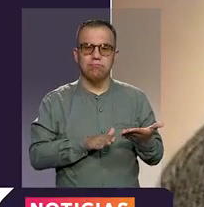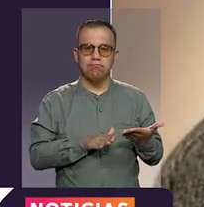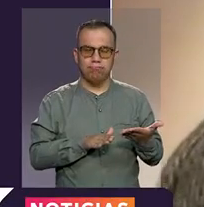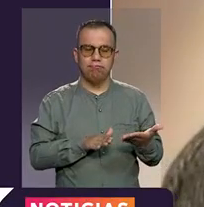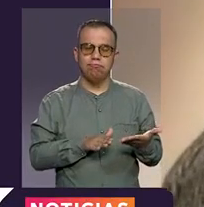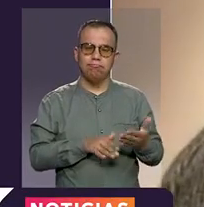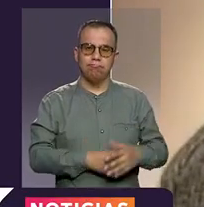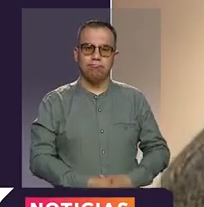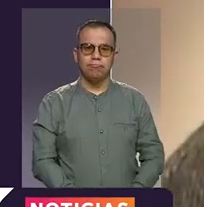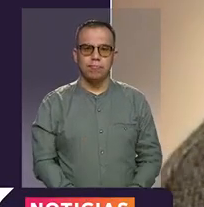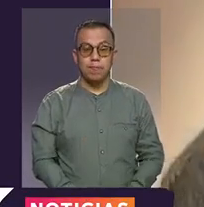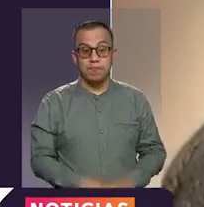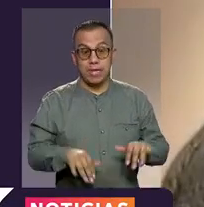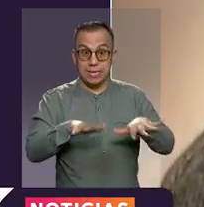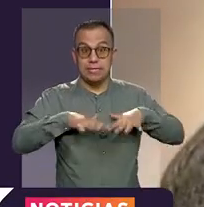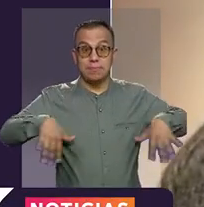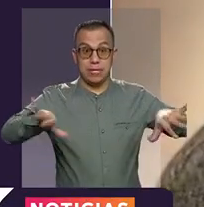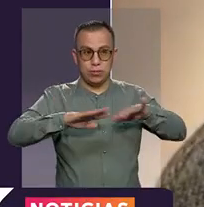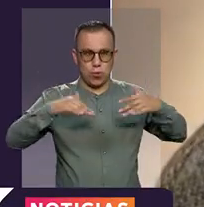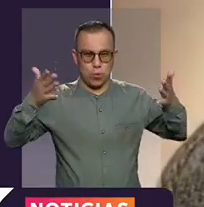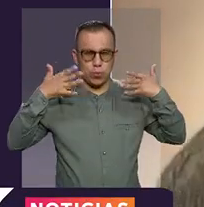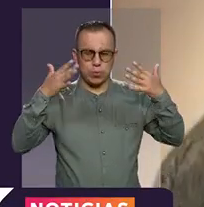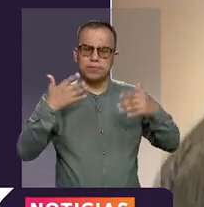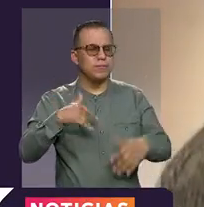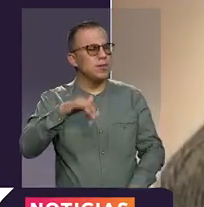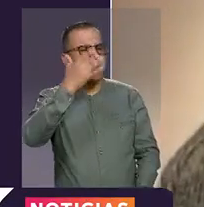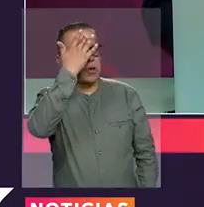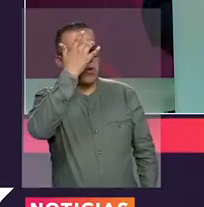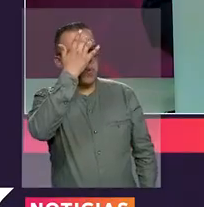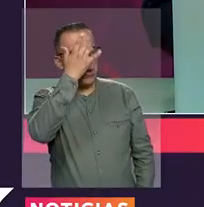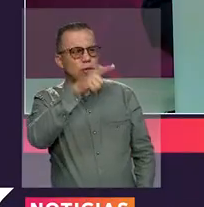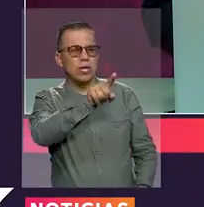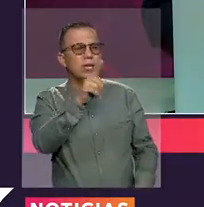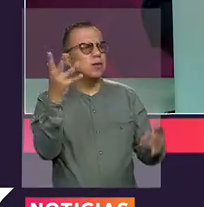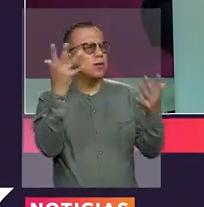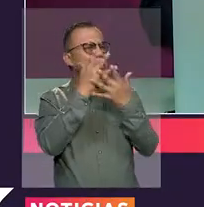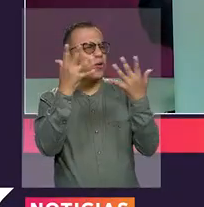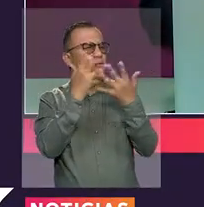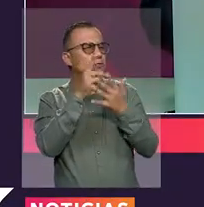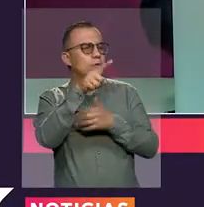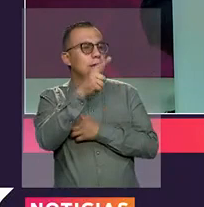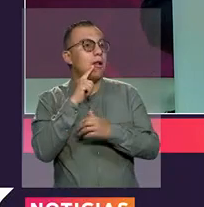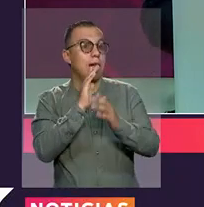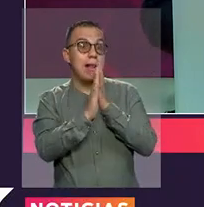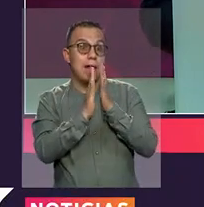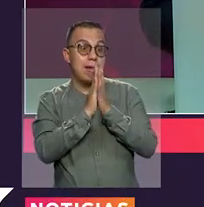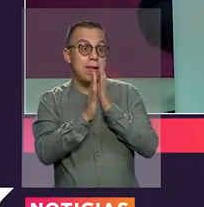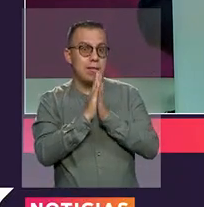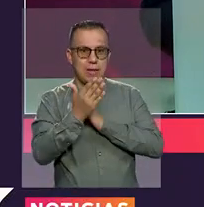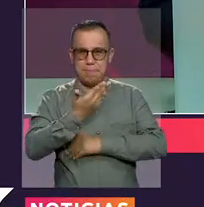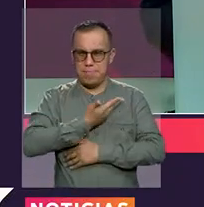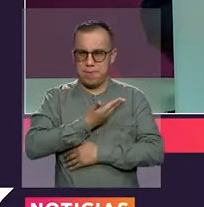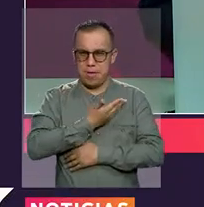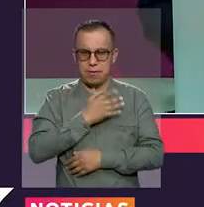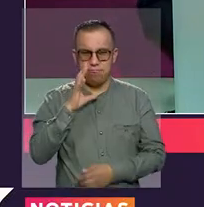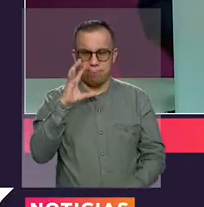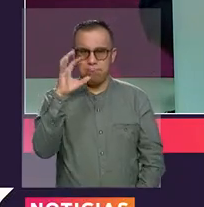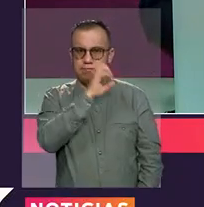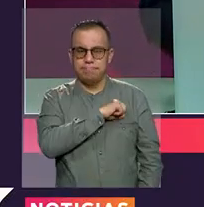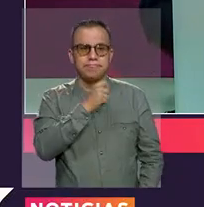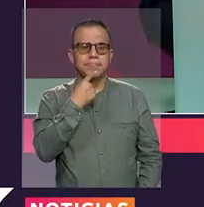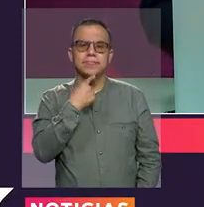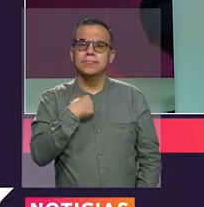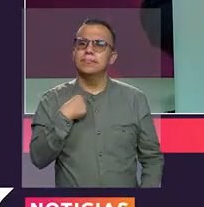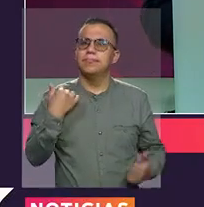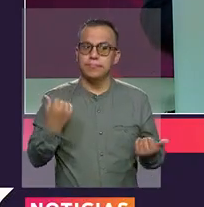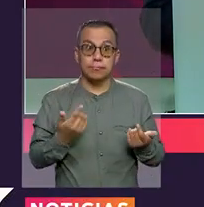en lugar abierto. ¿Por qué llegan en una confusión, por lo menos por lo que cuenta la mamá de Duván, hablando